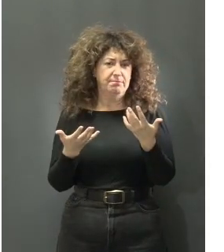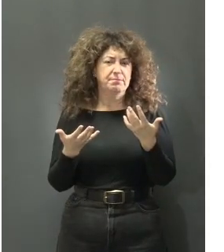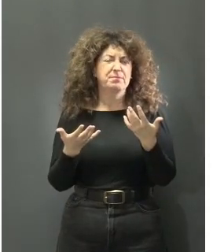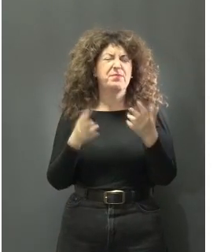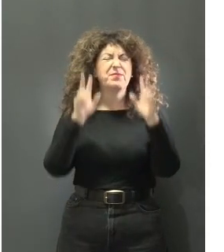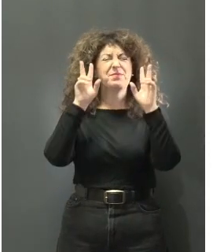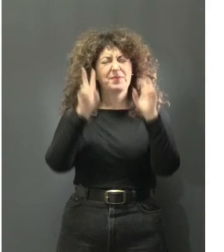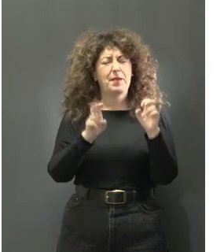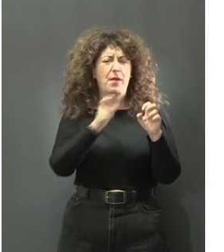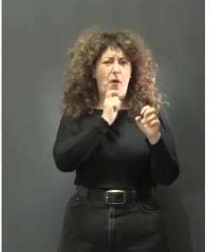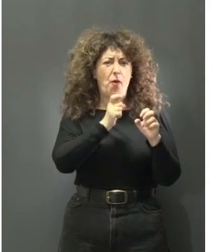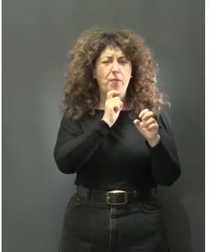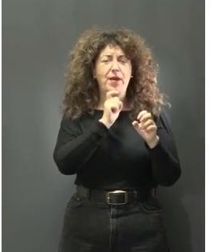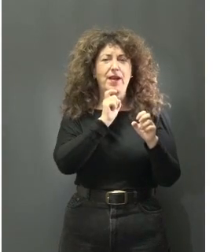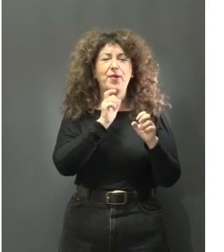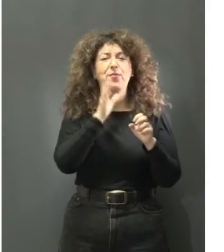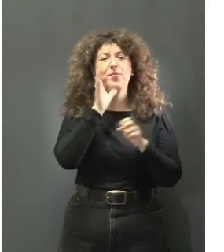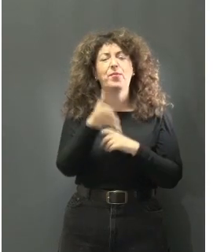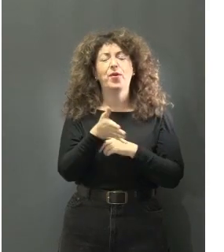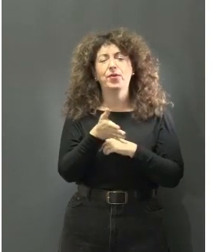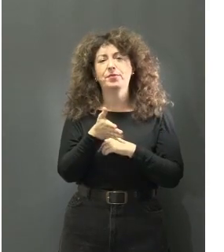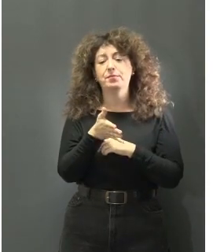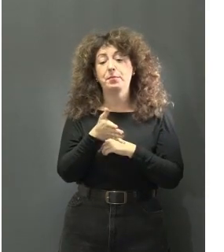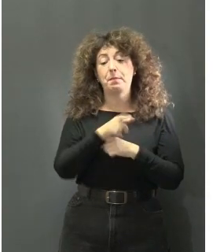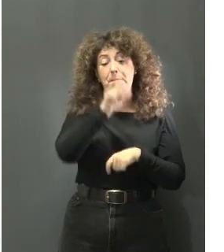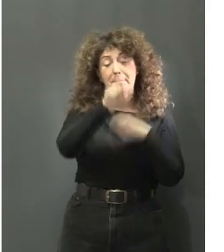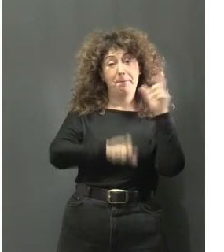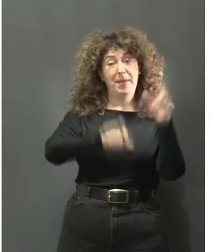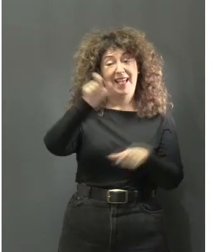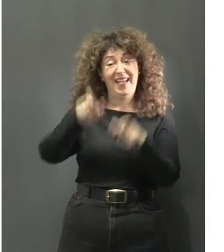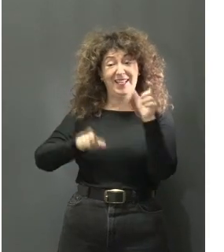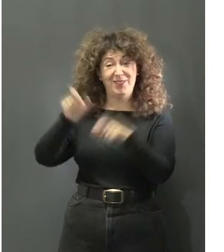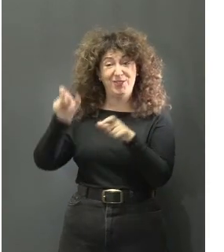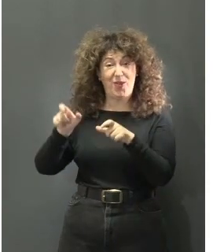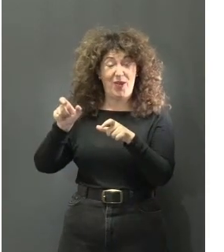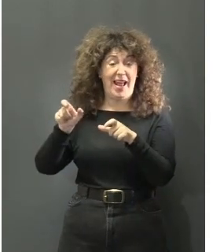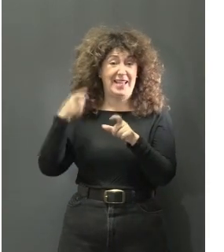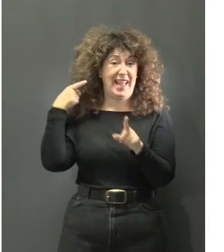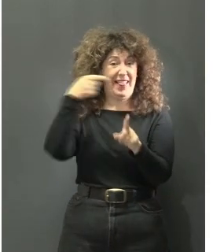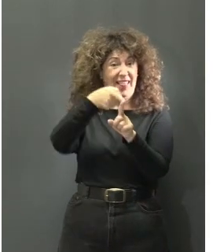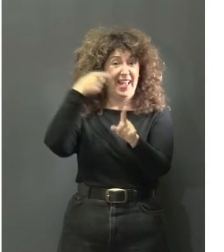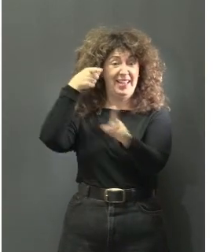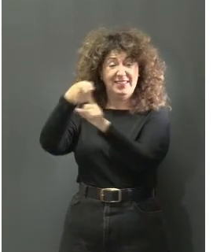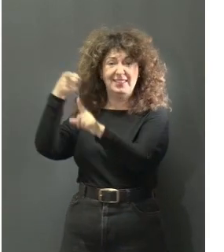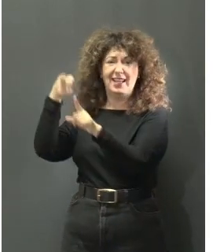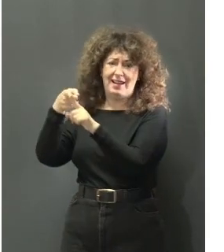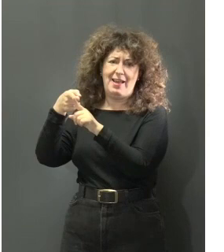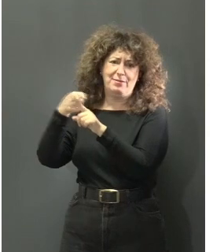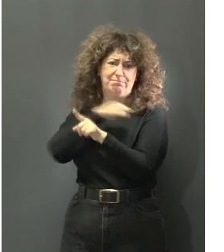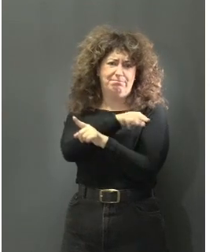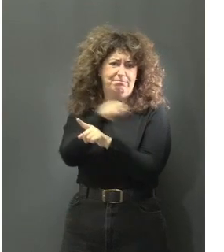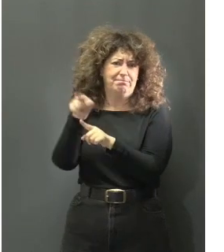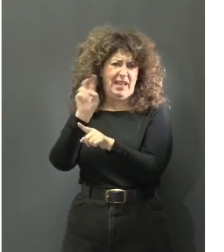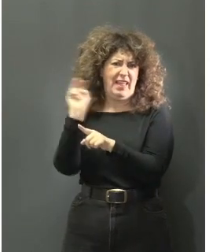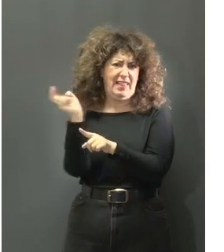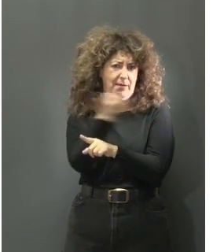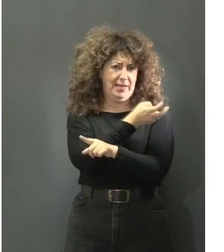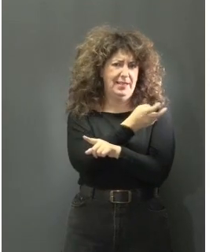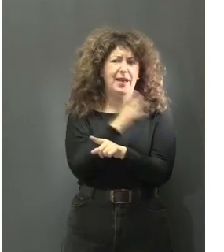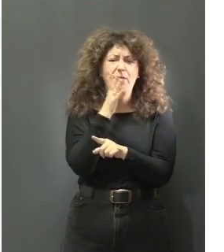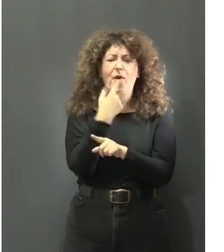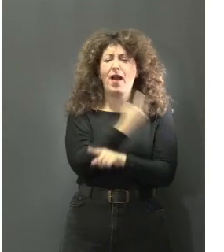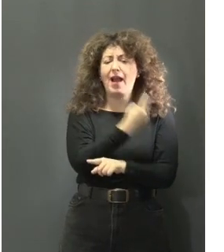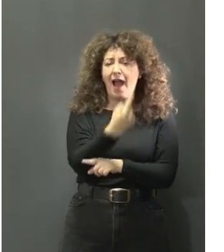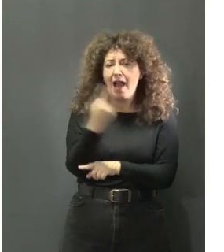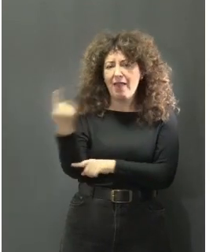la diversidad de personas a las que puede estar destinado. Porque obviamente la trayectoria de vida, por ejemplo, o